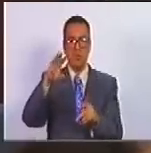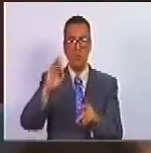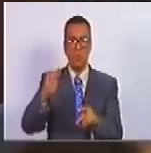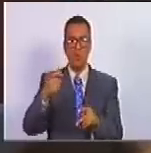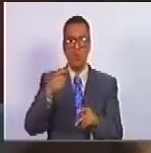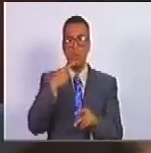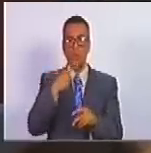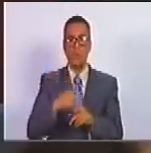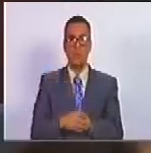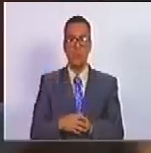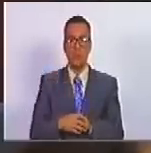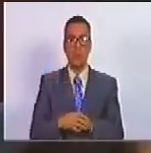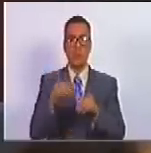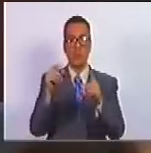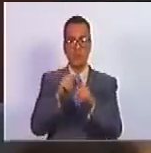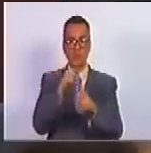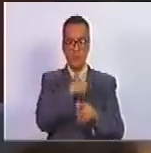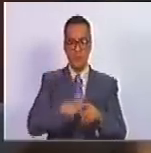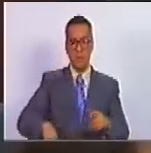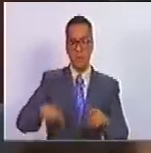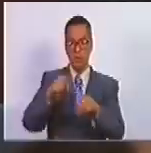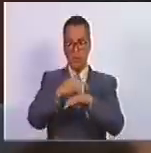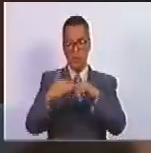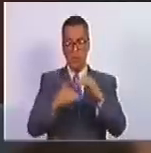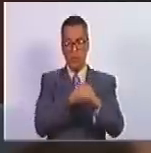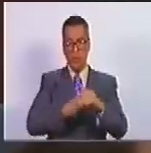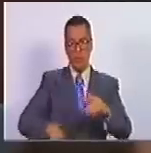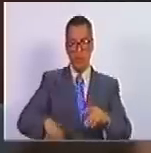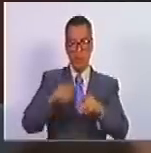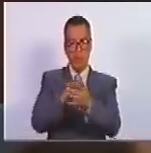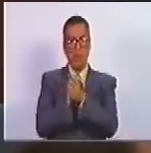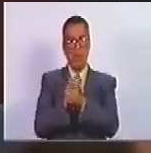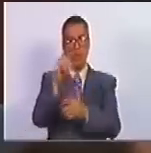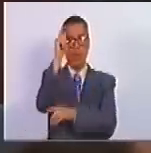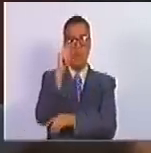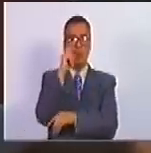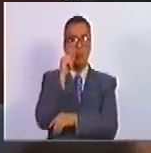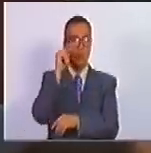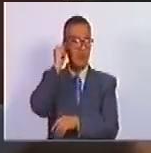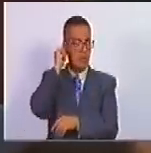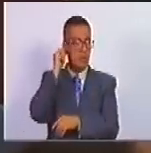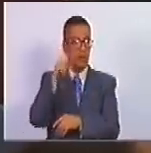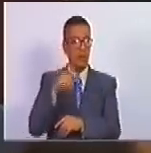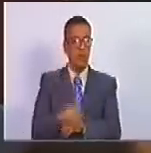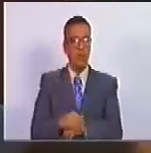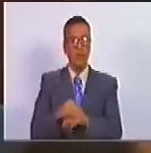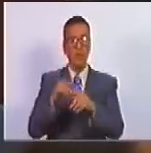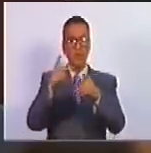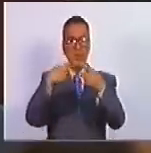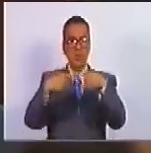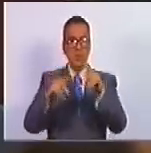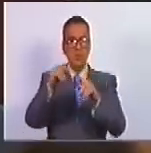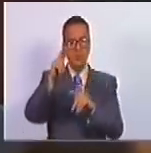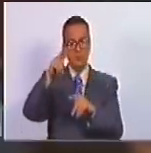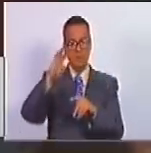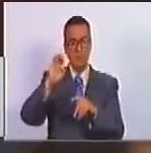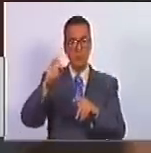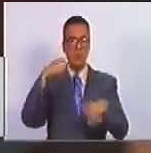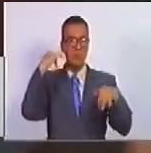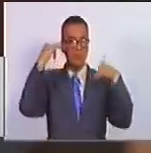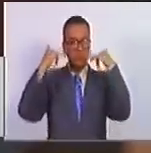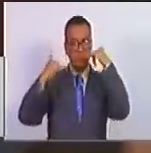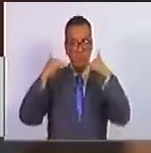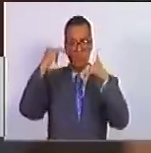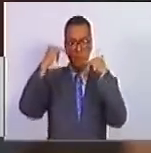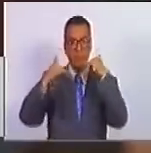Es por ello, ciudadano presidente, ciudadano vicepresidente, colegas diputados, diputadas, la parroquia La Vega está de fiesta. Está